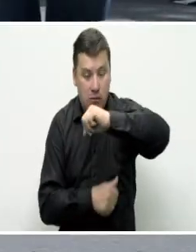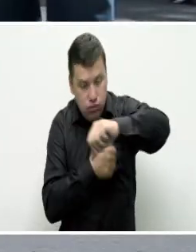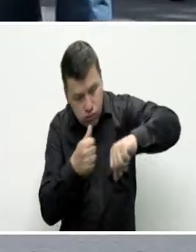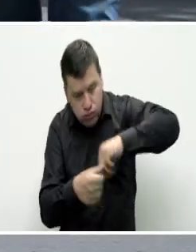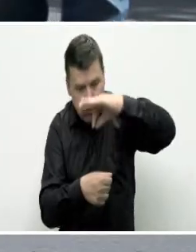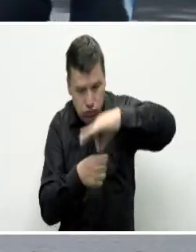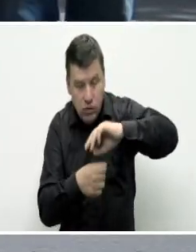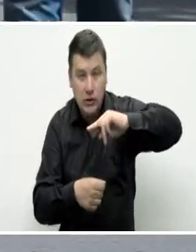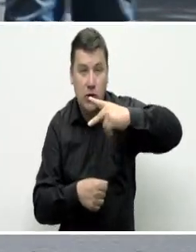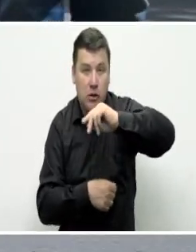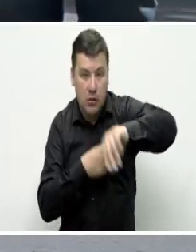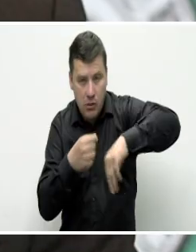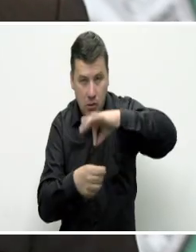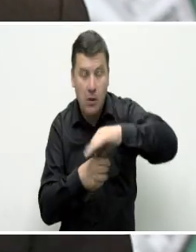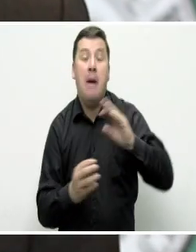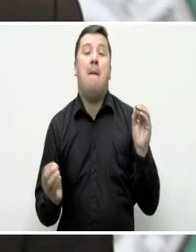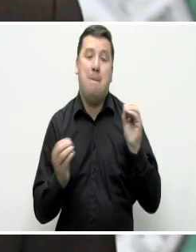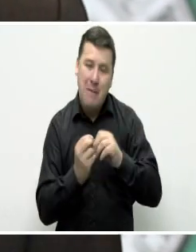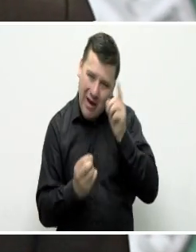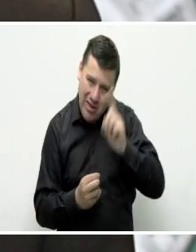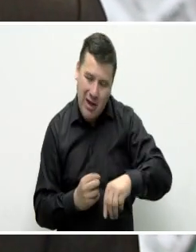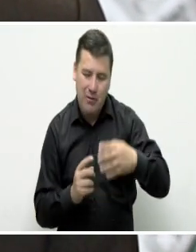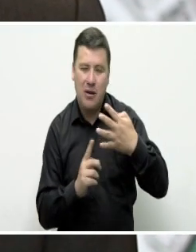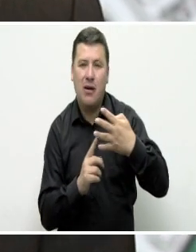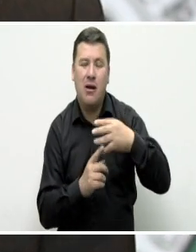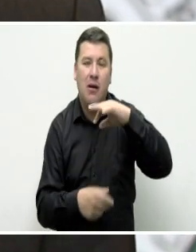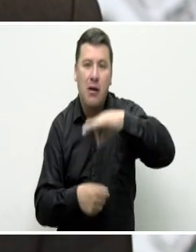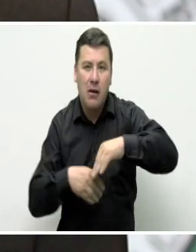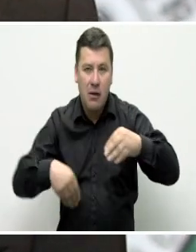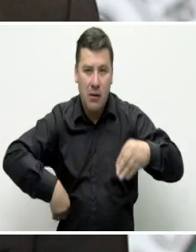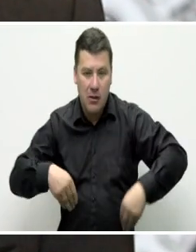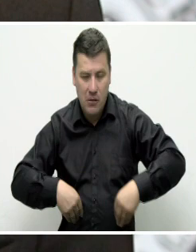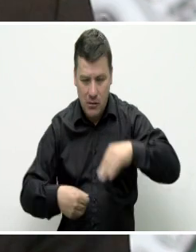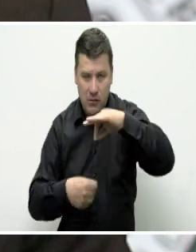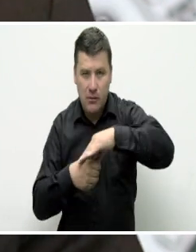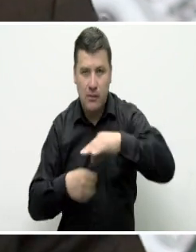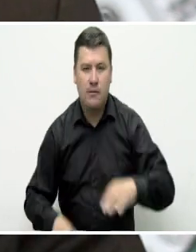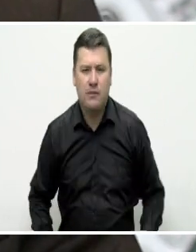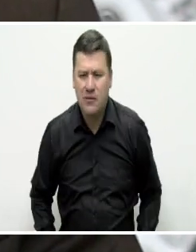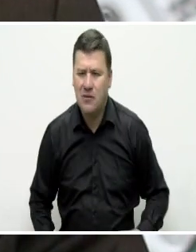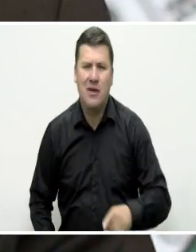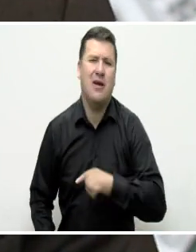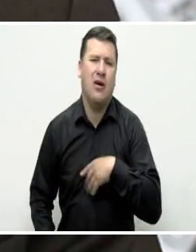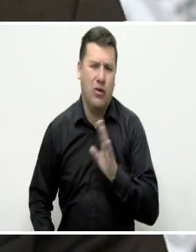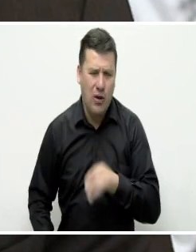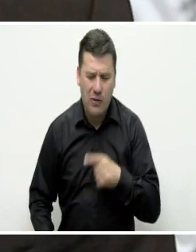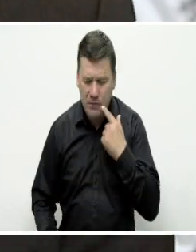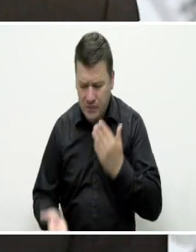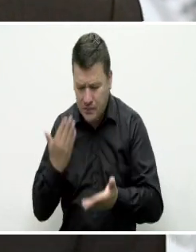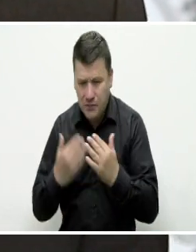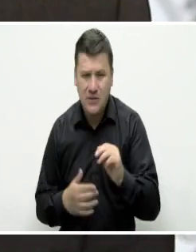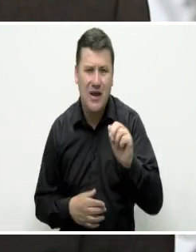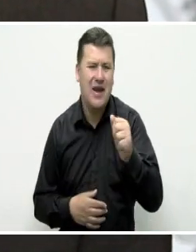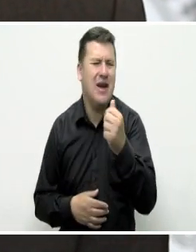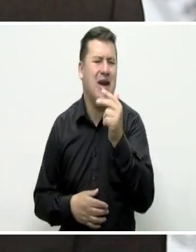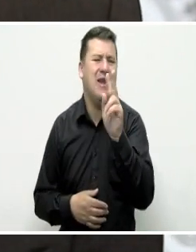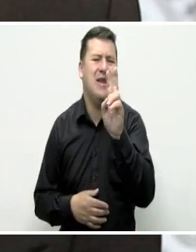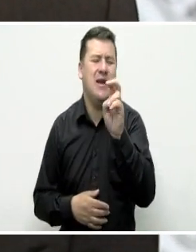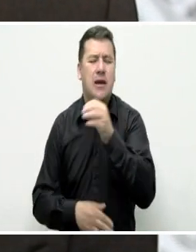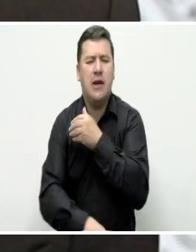popular anticorrupción. Para organizar y preparar estos grandes procesos electorales, tuvimos que revisar más de